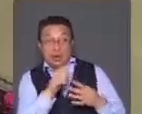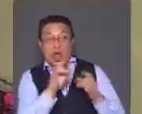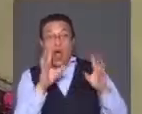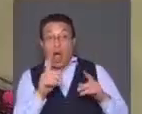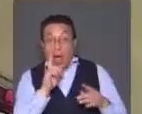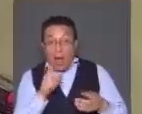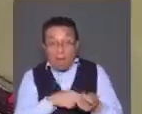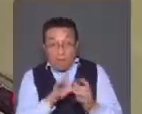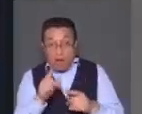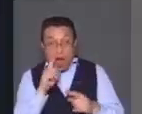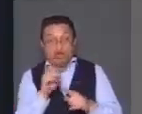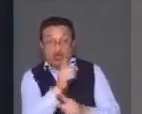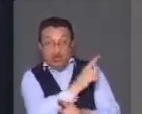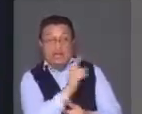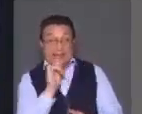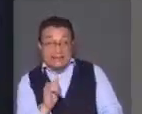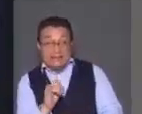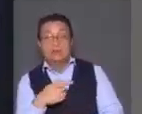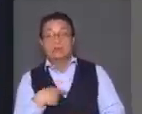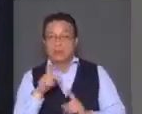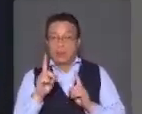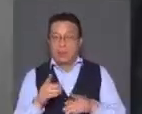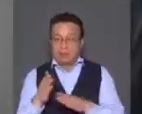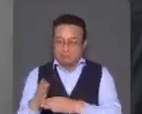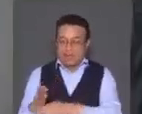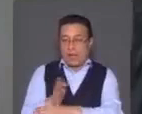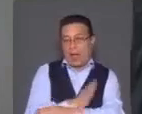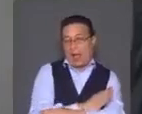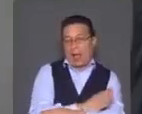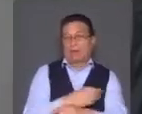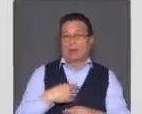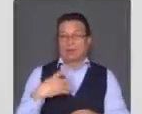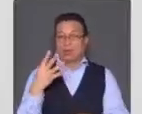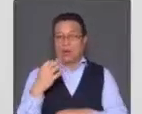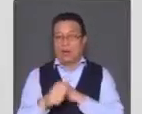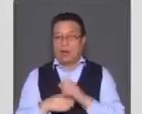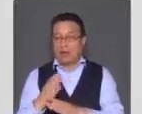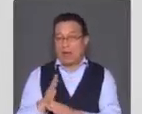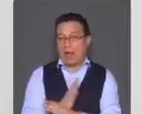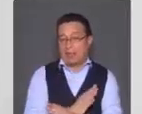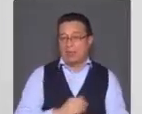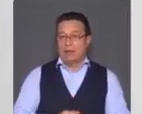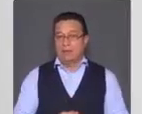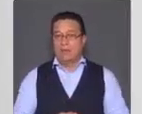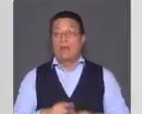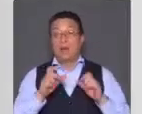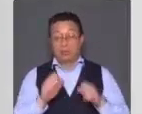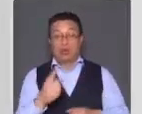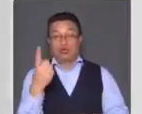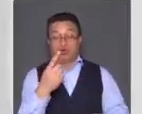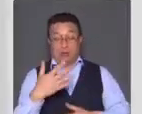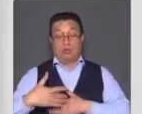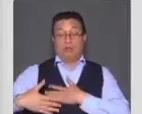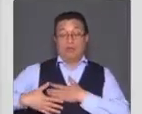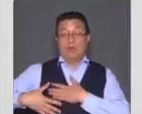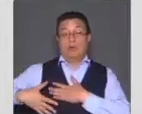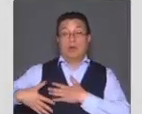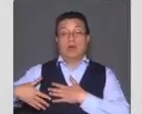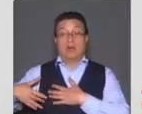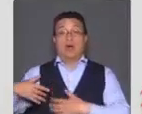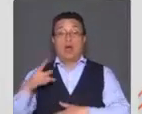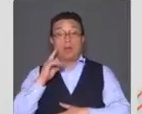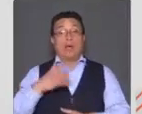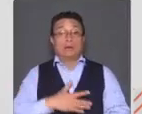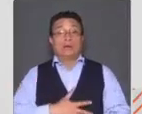tener historial, la realización de este examen puede ser incluso antes de los 40 años. También puede automonitorearse si presenta algunos de estos